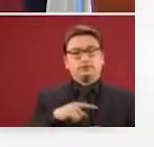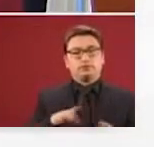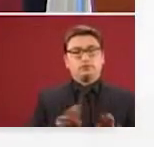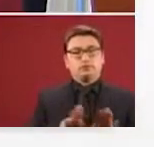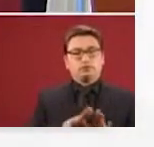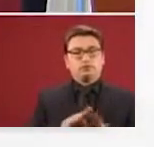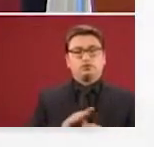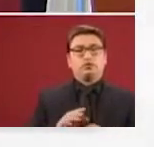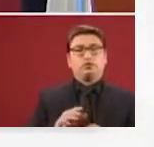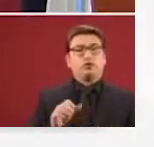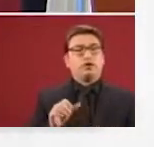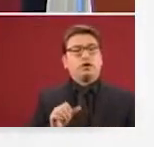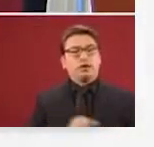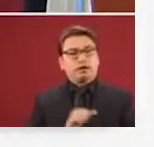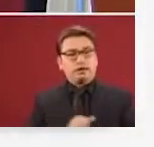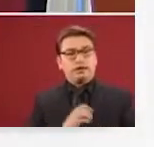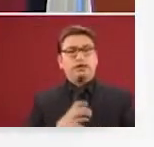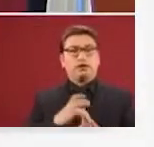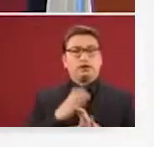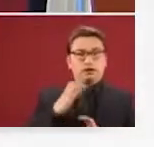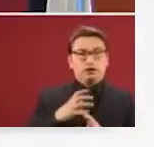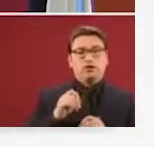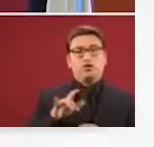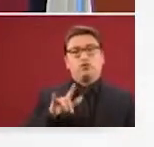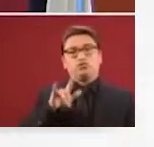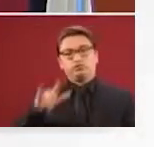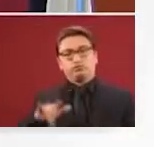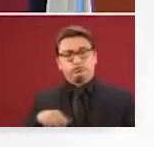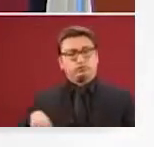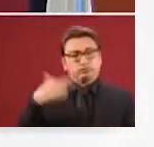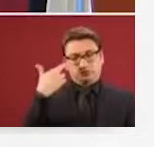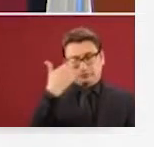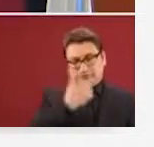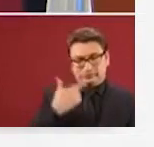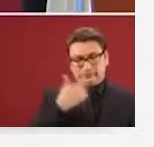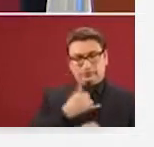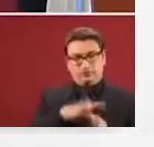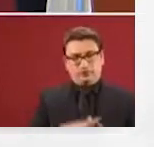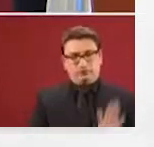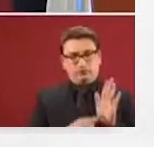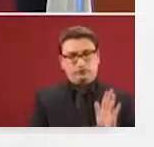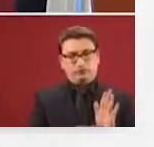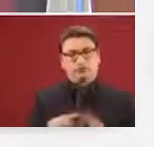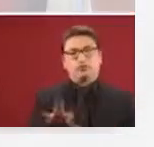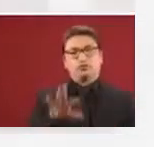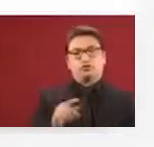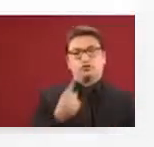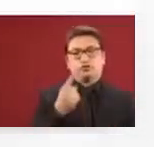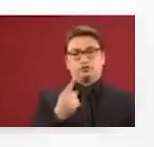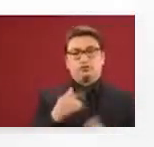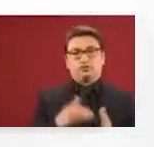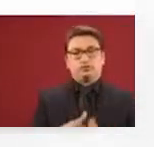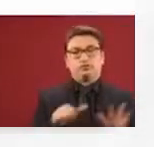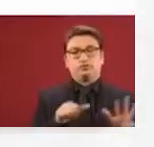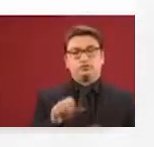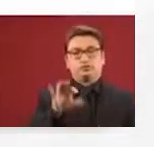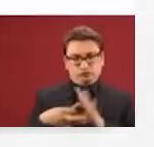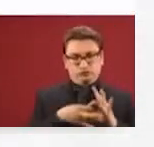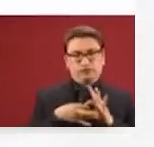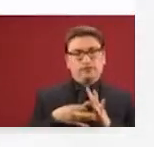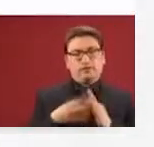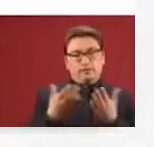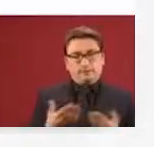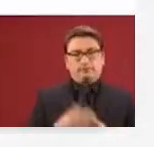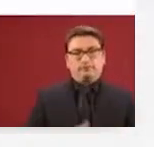en la Embajada Mexicana. Indicó que ante el despliegue de los elementos bolivianos el 23 de diciembre, México estableció contacto con la ONU y